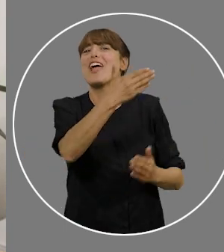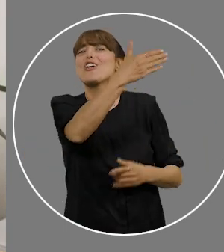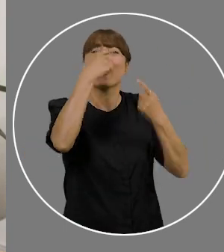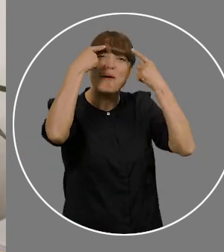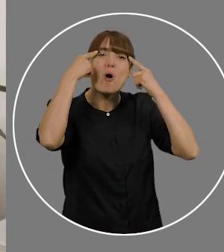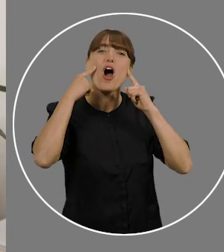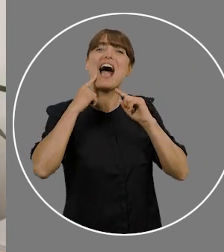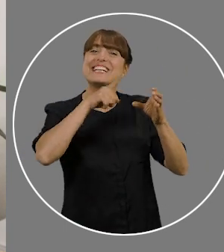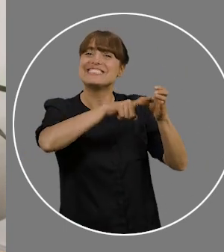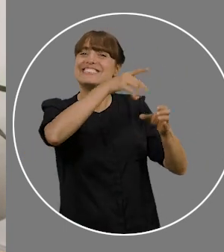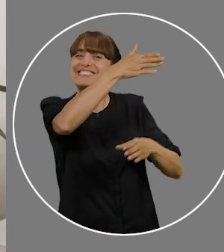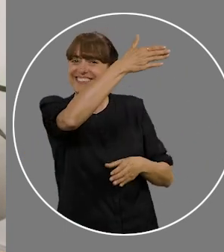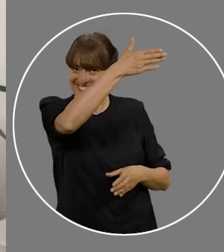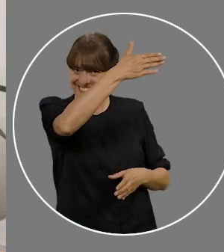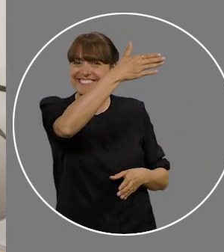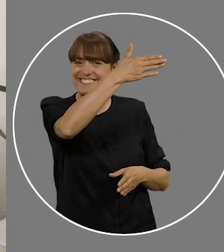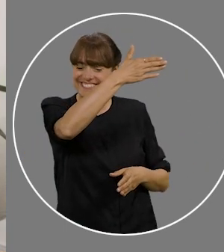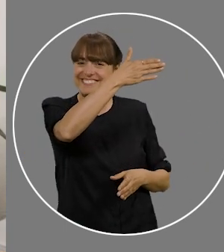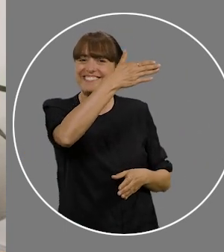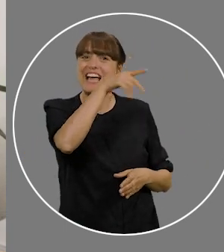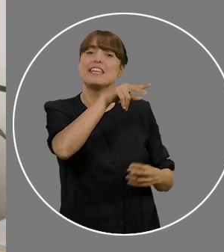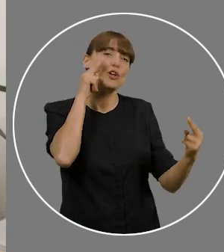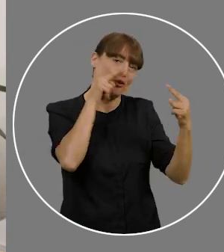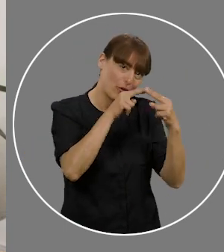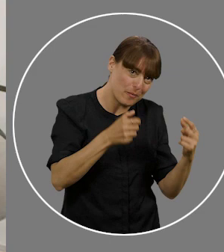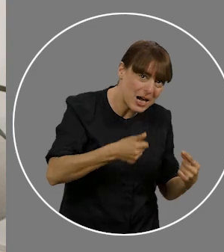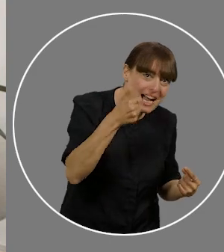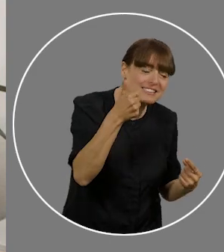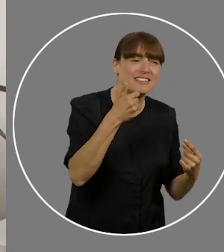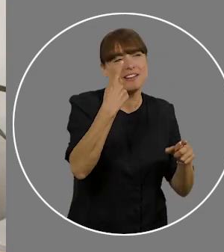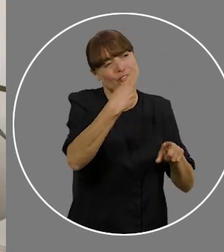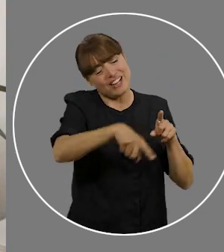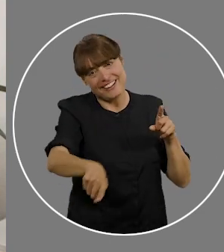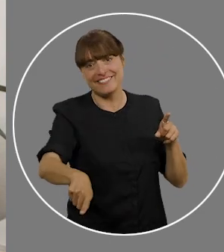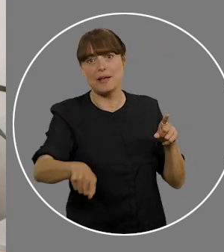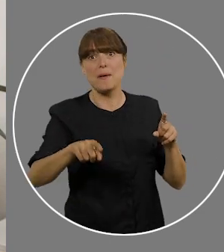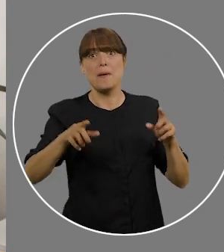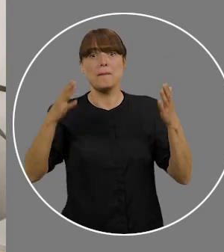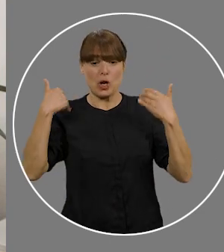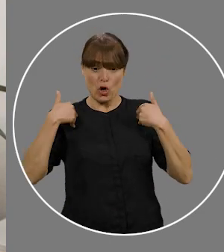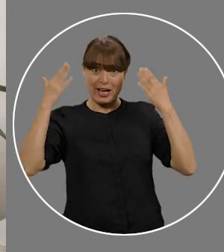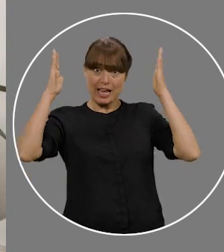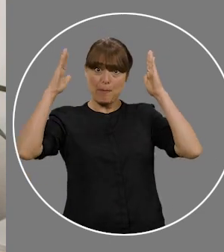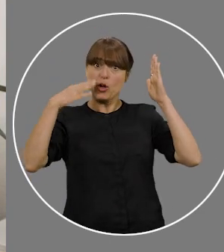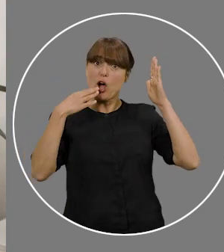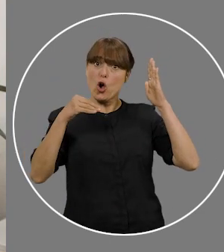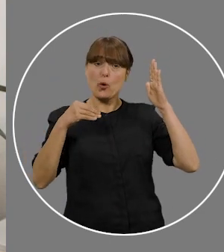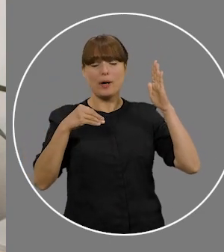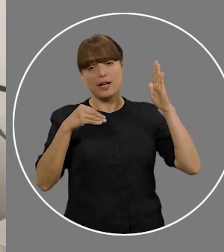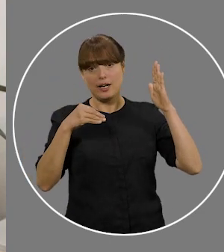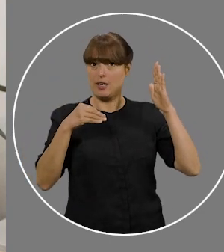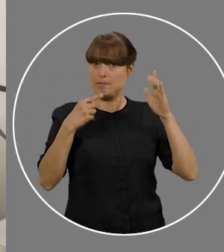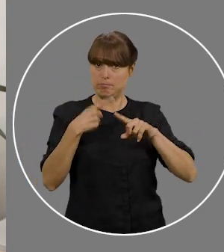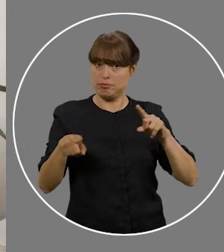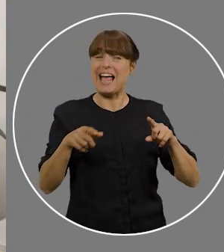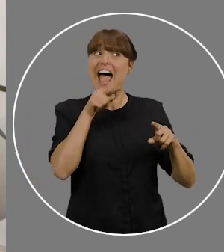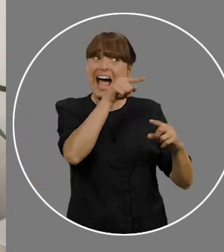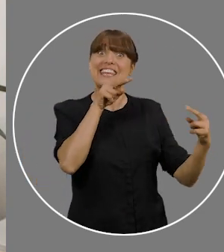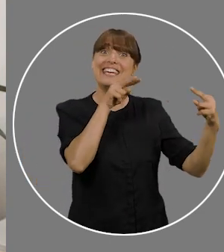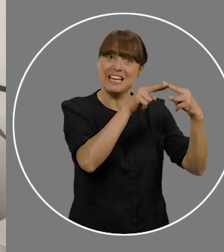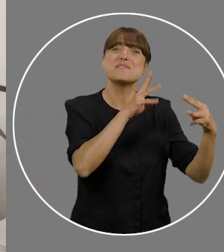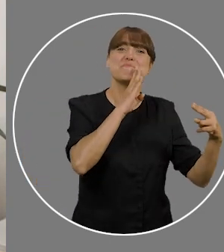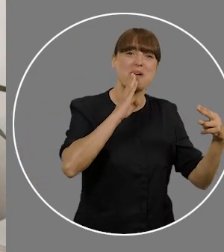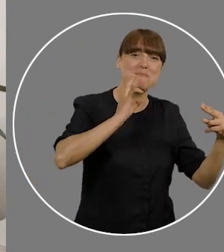mayores, pues tuvieron en el colegio aquel que hay de las monjas. Iban los 3 allí. Y bueno,